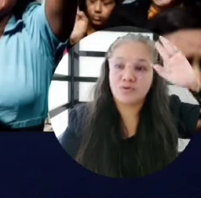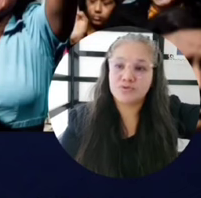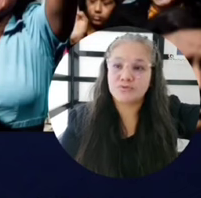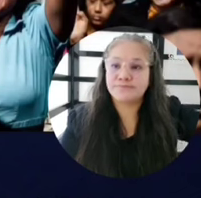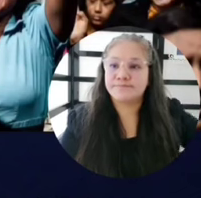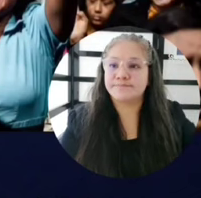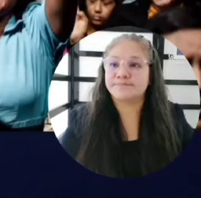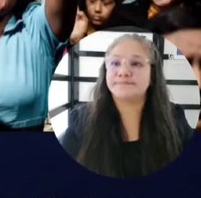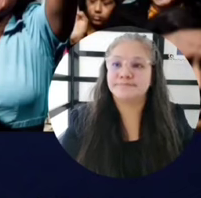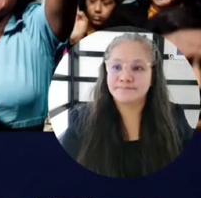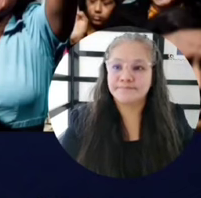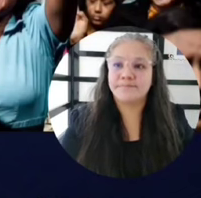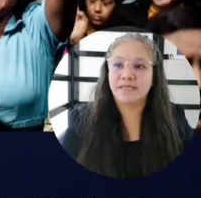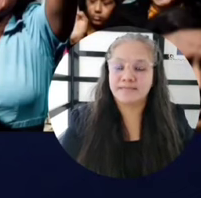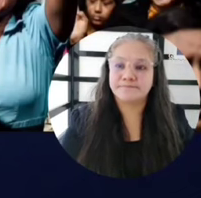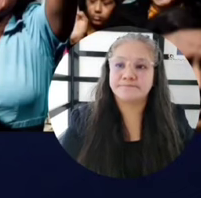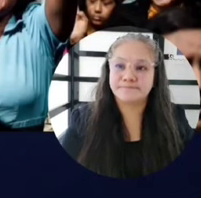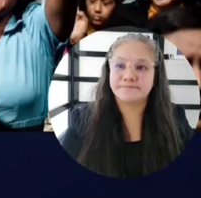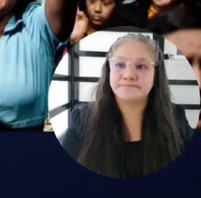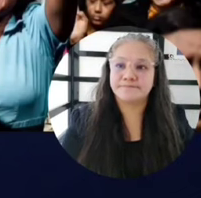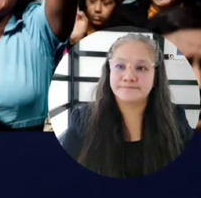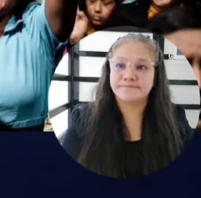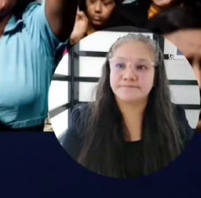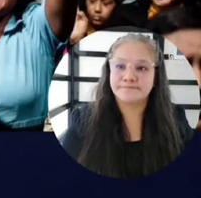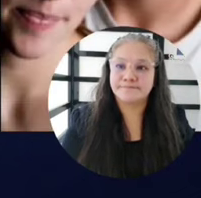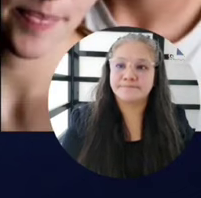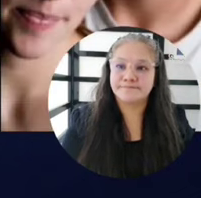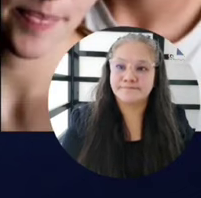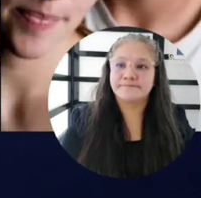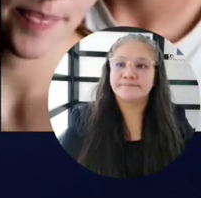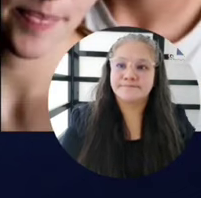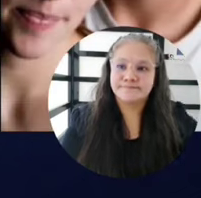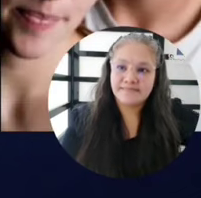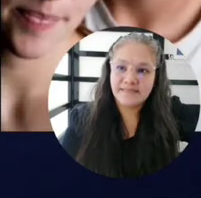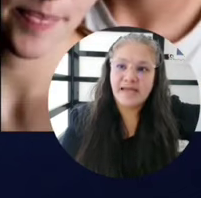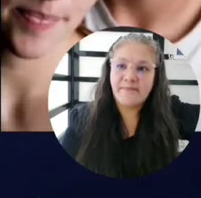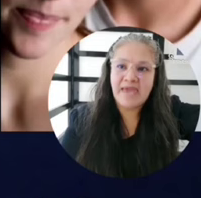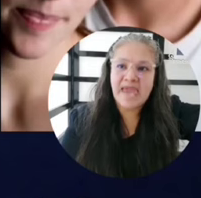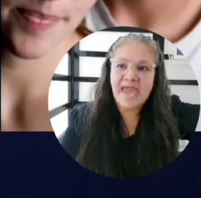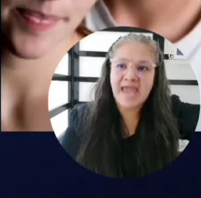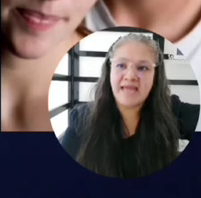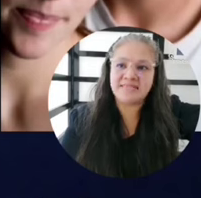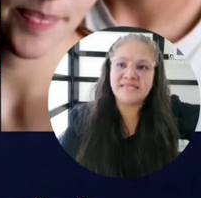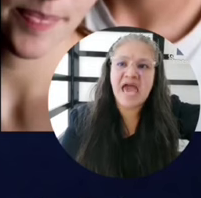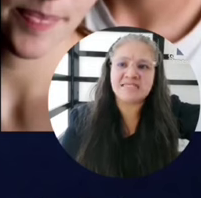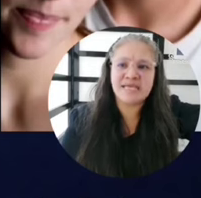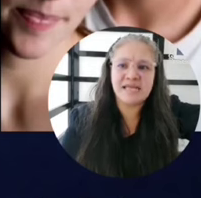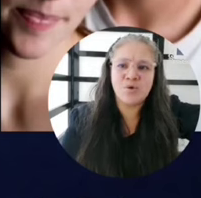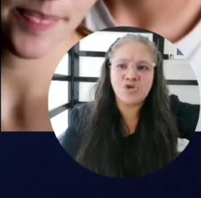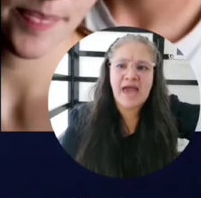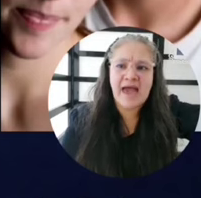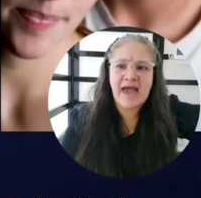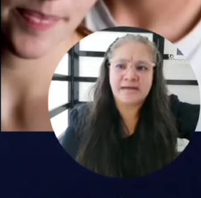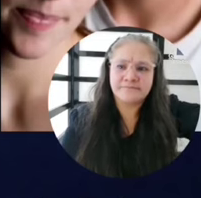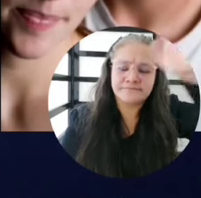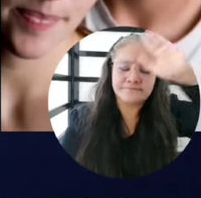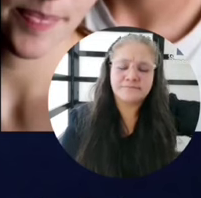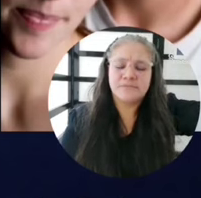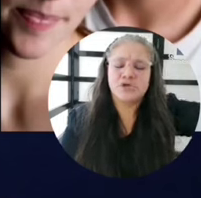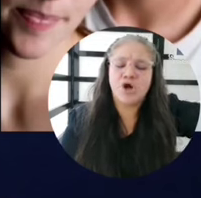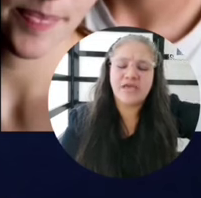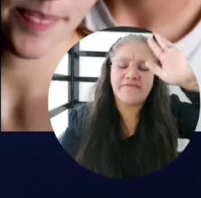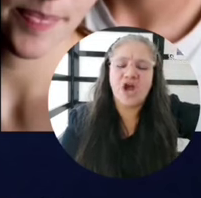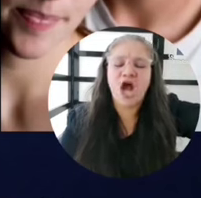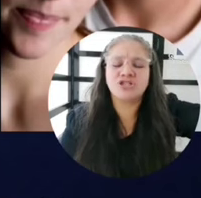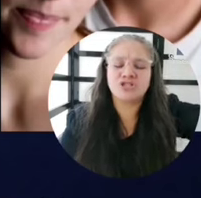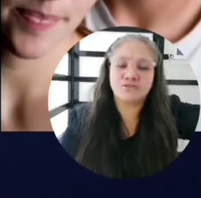¿Cuántas vidas hemos visto llorando en el altar después de una palabra? Abandonando el pecado, renunciando al oculto y vergonzoso.